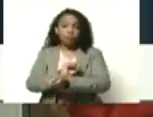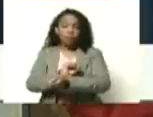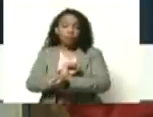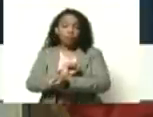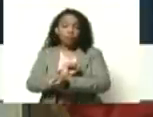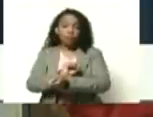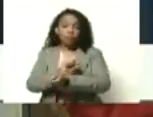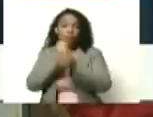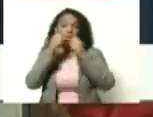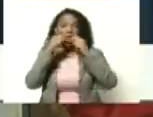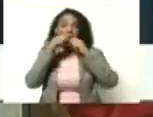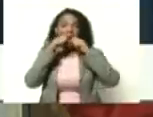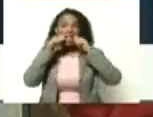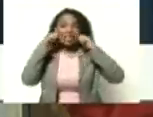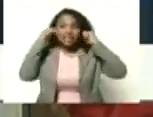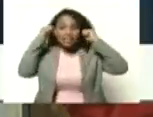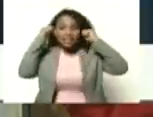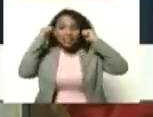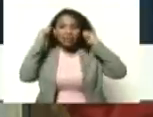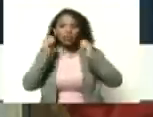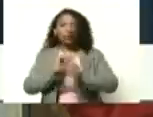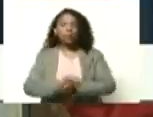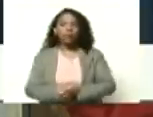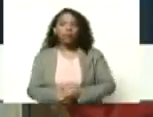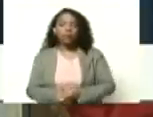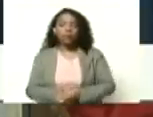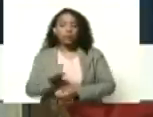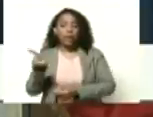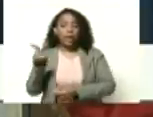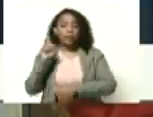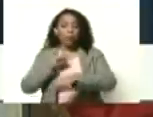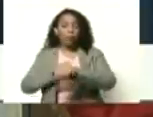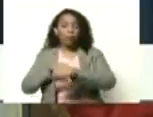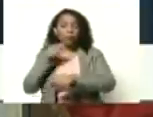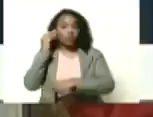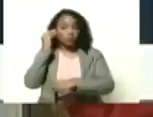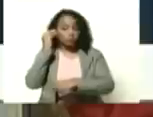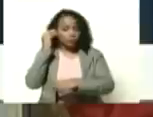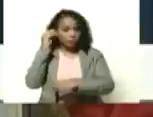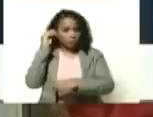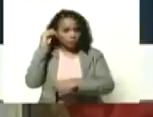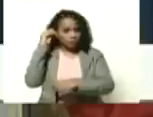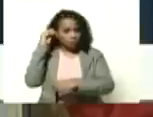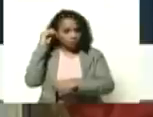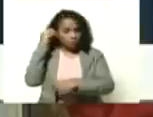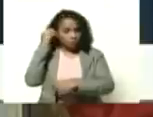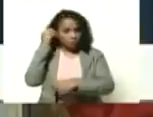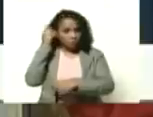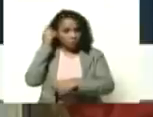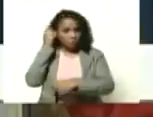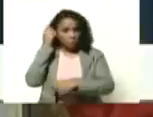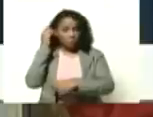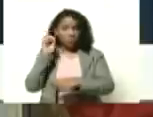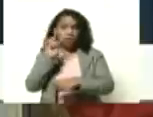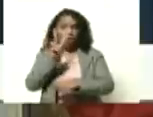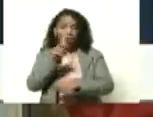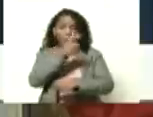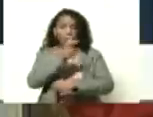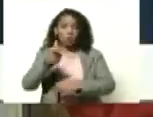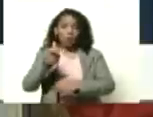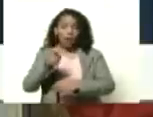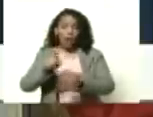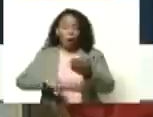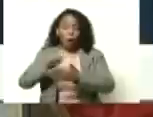amordazado y en ese momento los dos individuos que él contrata en